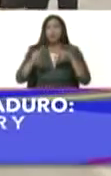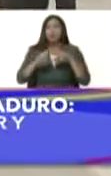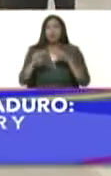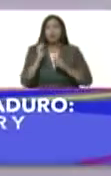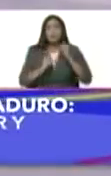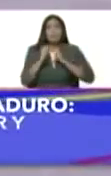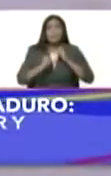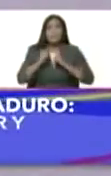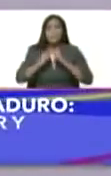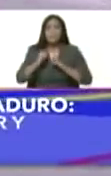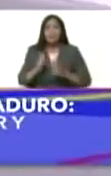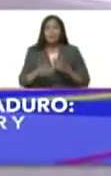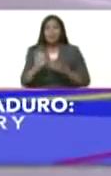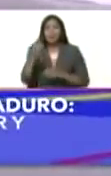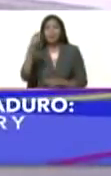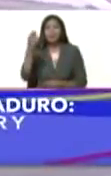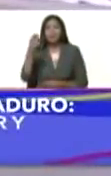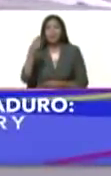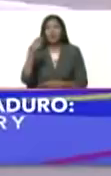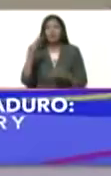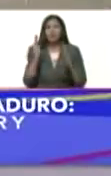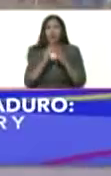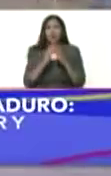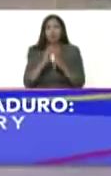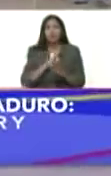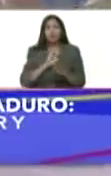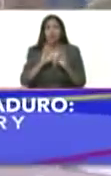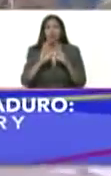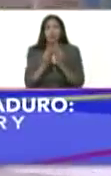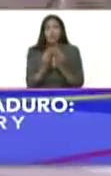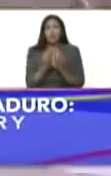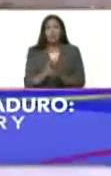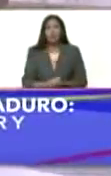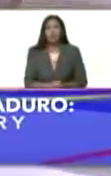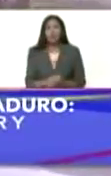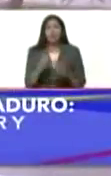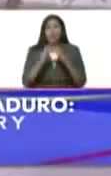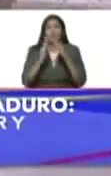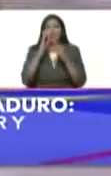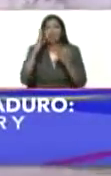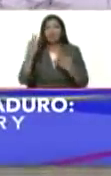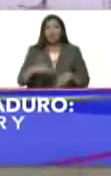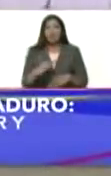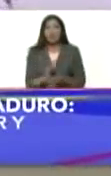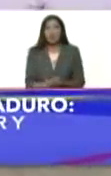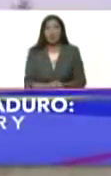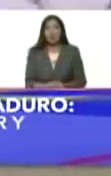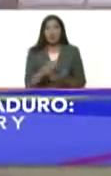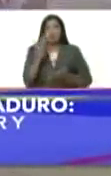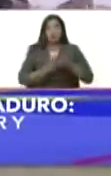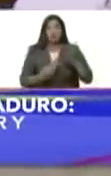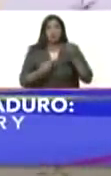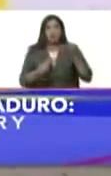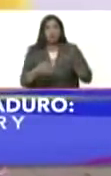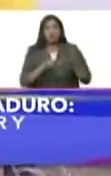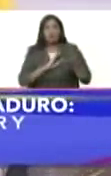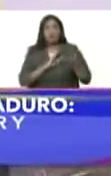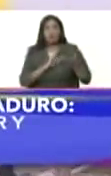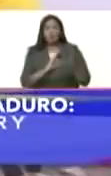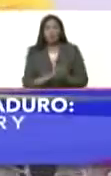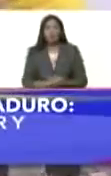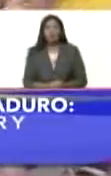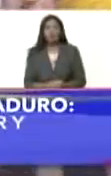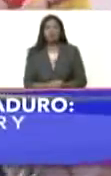Allá van a llevarle la llave de su casa. Techo seguro, hogar seguro, con su documento de propiedad. A